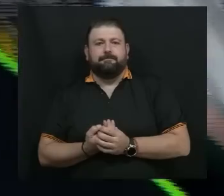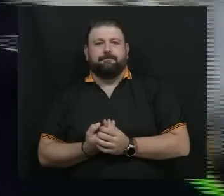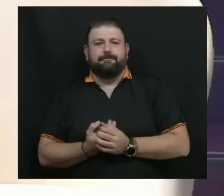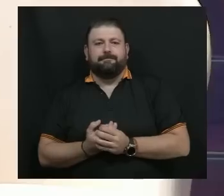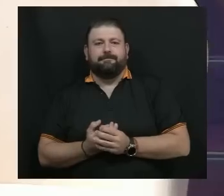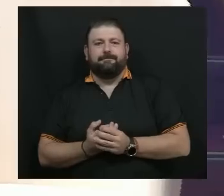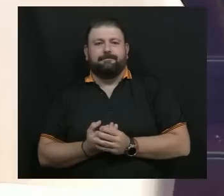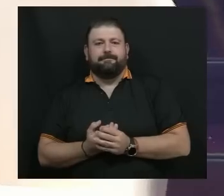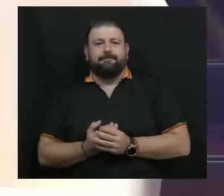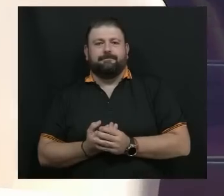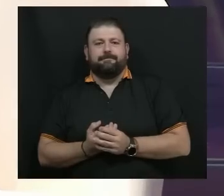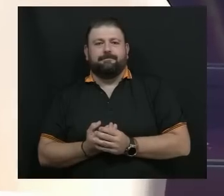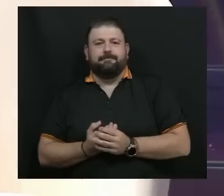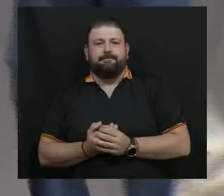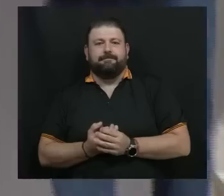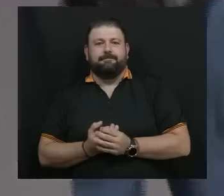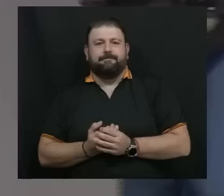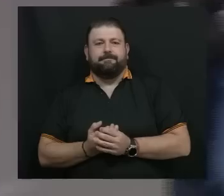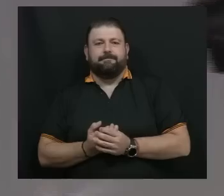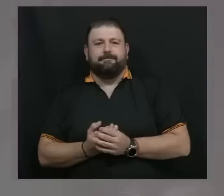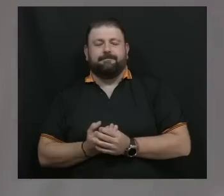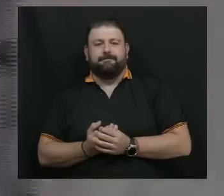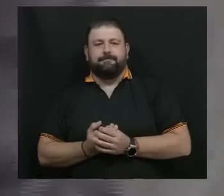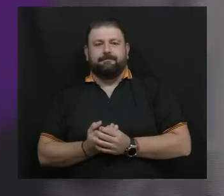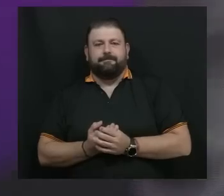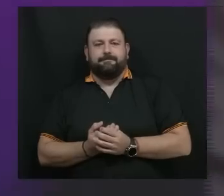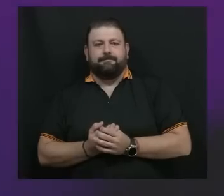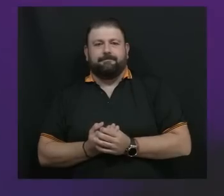Bien. A ver, a ver, a ver, a ver, rápido. Eso.